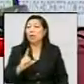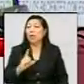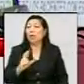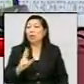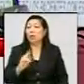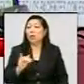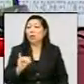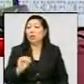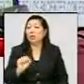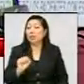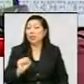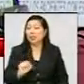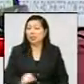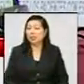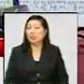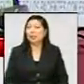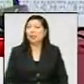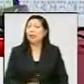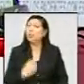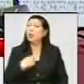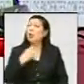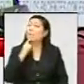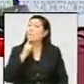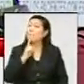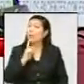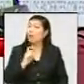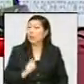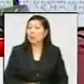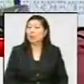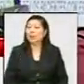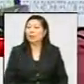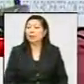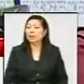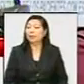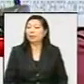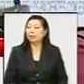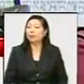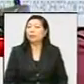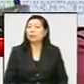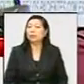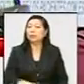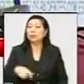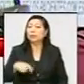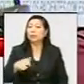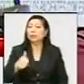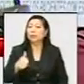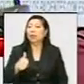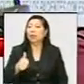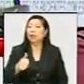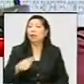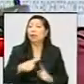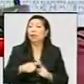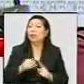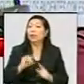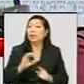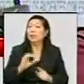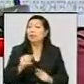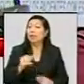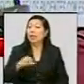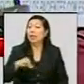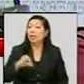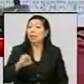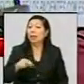neurocirujanos. Ahora, mi pregunta es para la señora Patricia Pimentel. ¿Por qué los lugares de